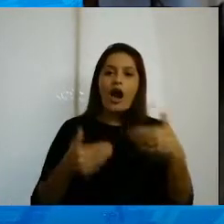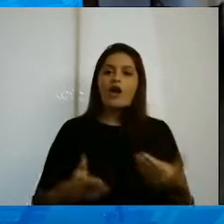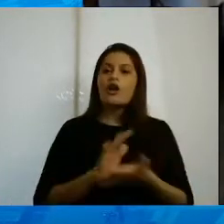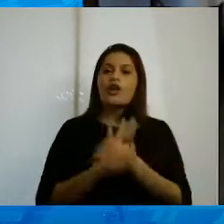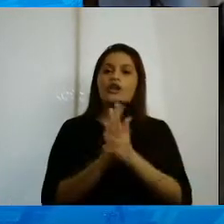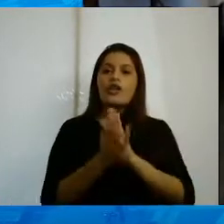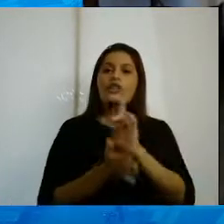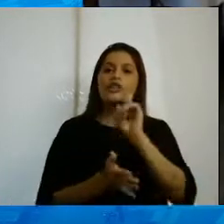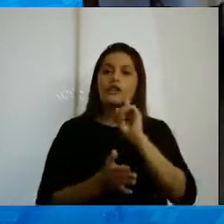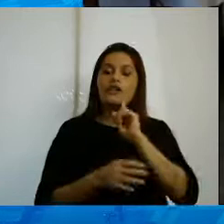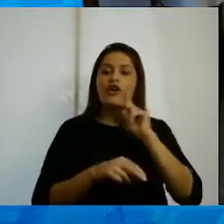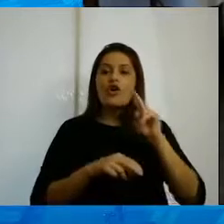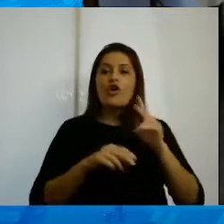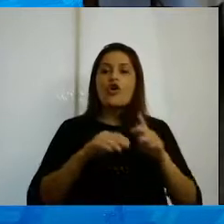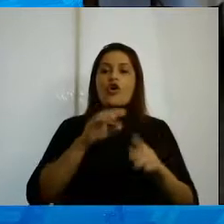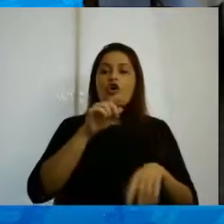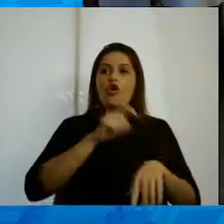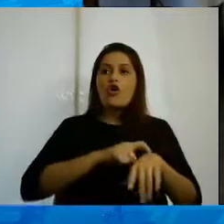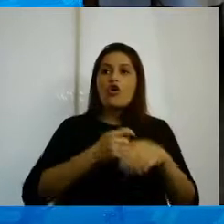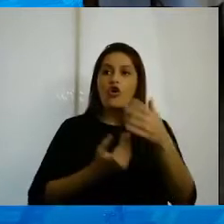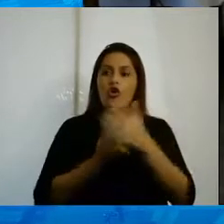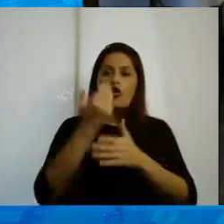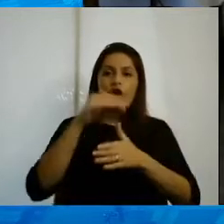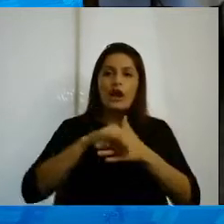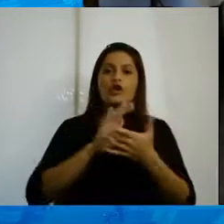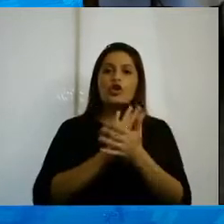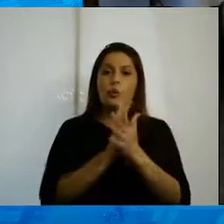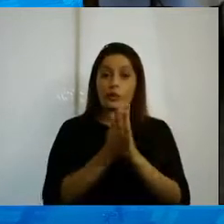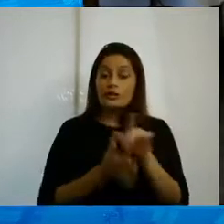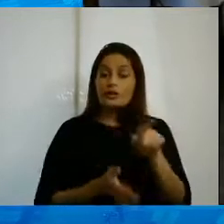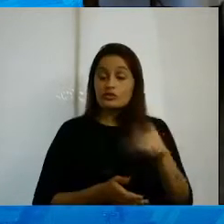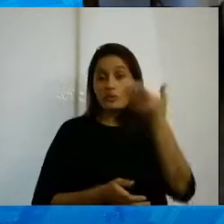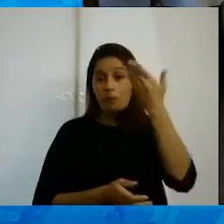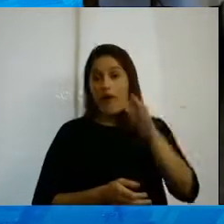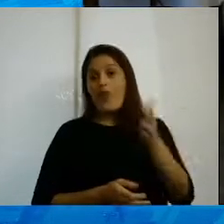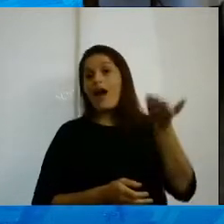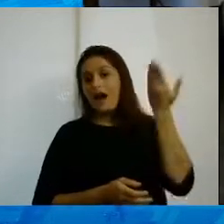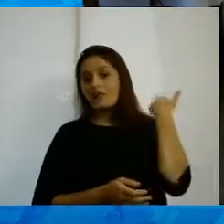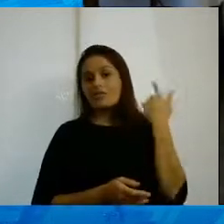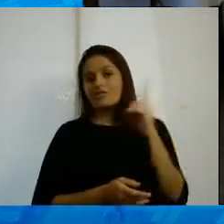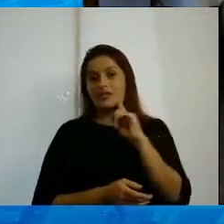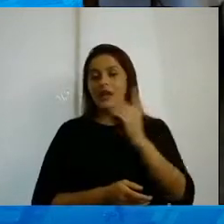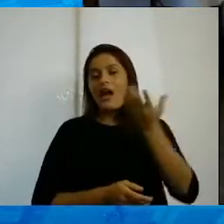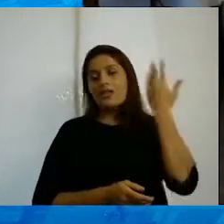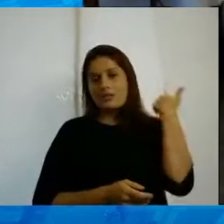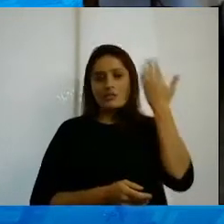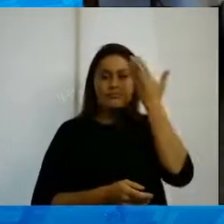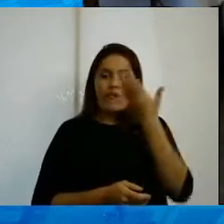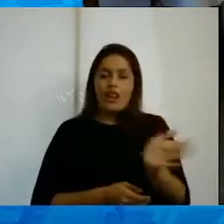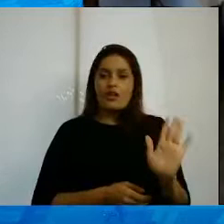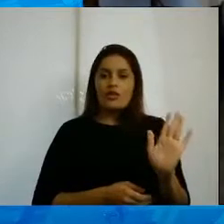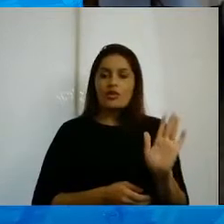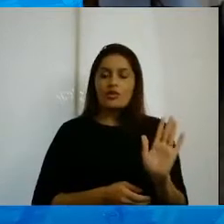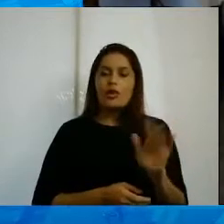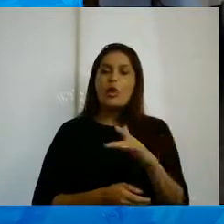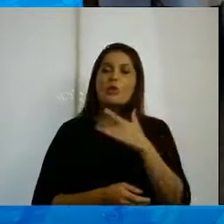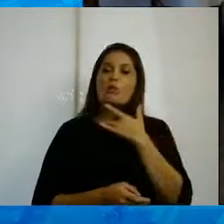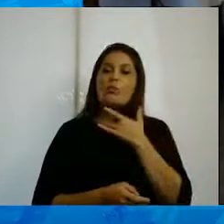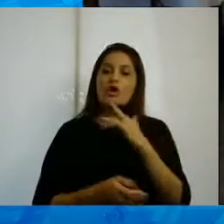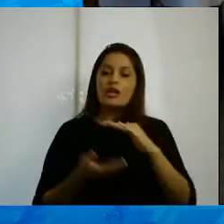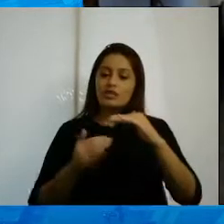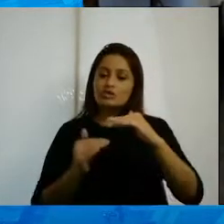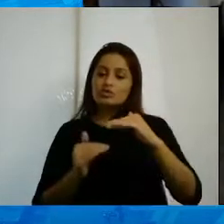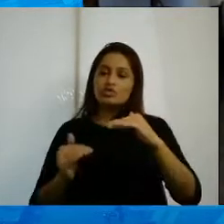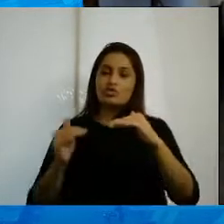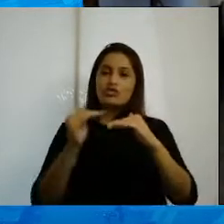una situación precaria, ¿cierto?, e irregular en la administración anterior. ¿Por qué se asumió ese